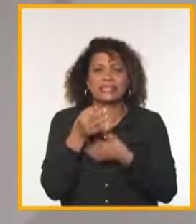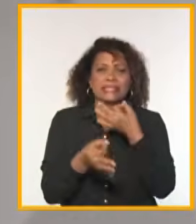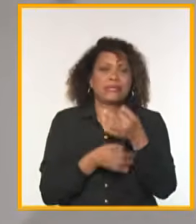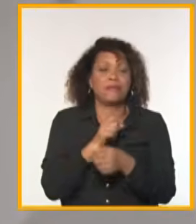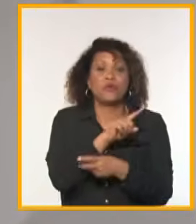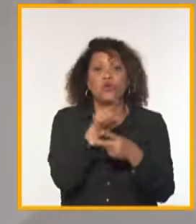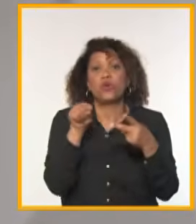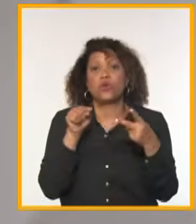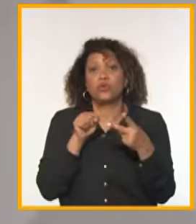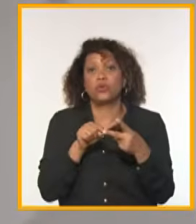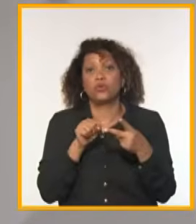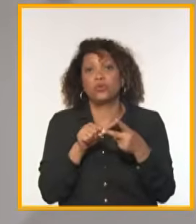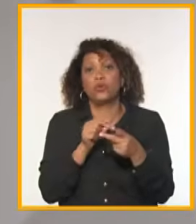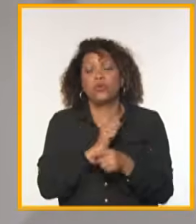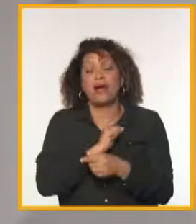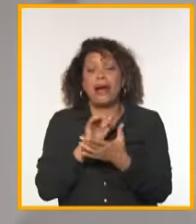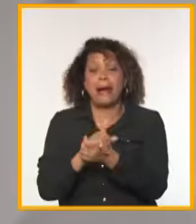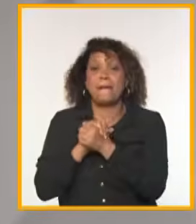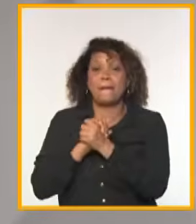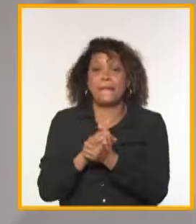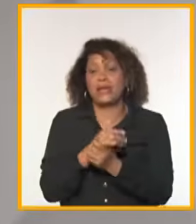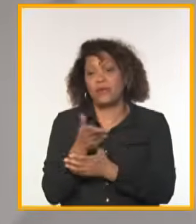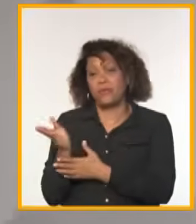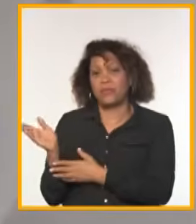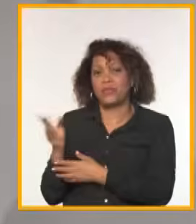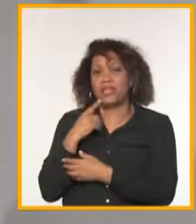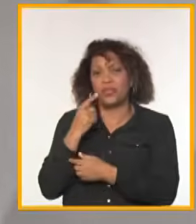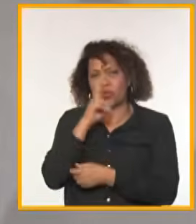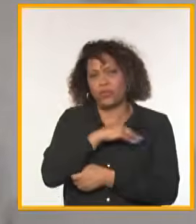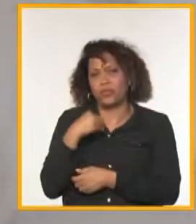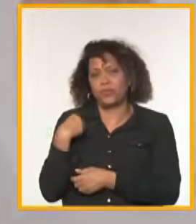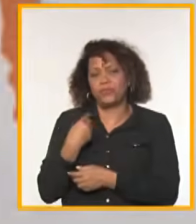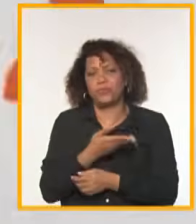2 queridos amigos del doctor Jorge Pérez.